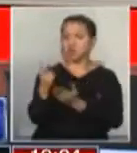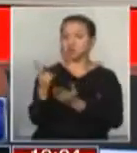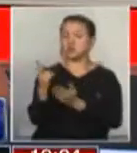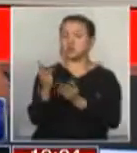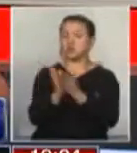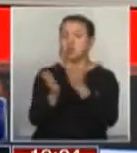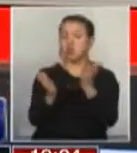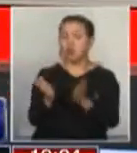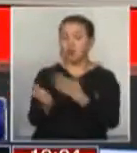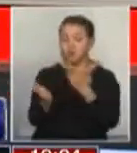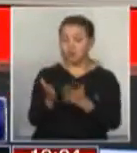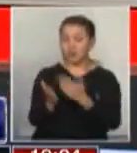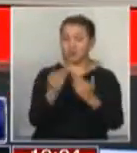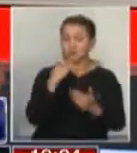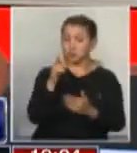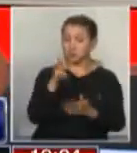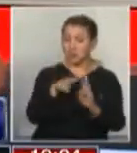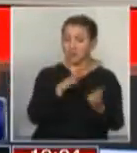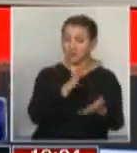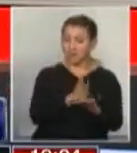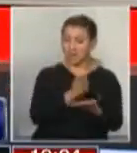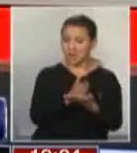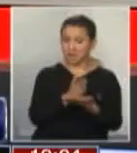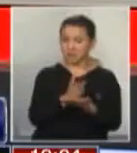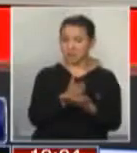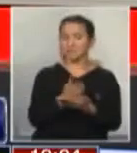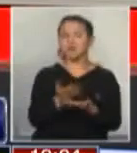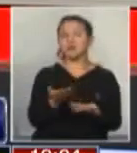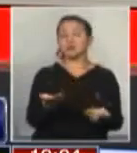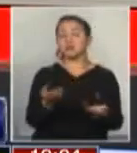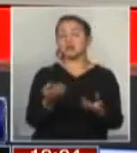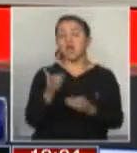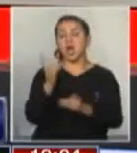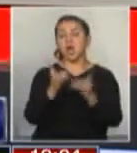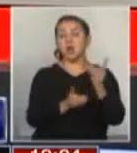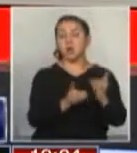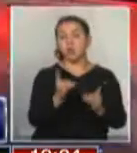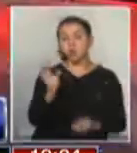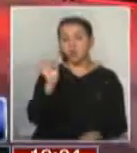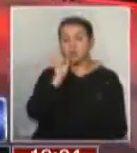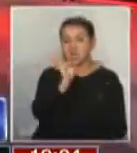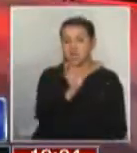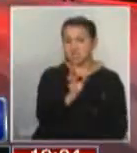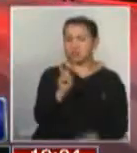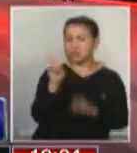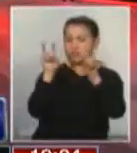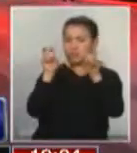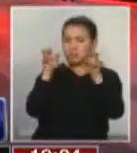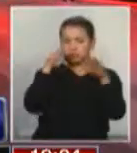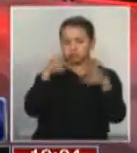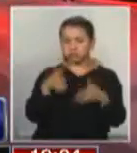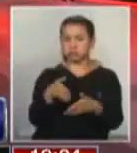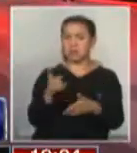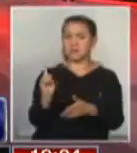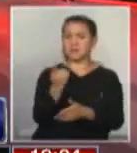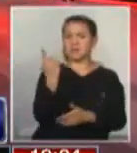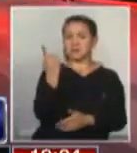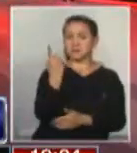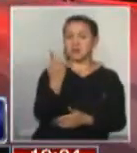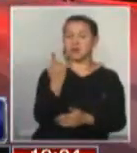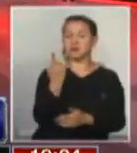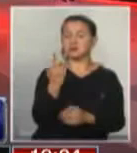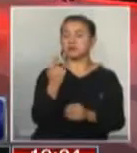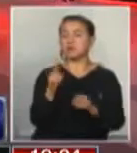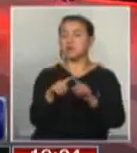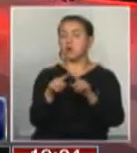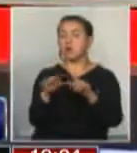hacen clases que están relacionados con él como la podrías caracterizar muchos dicen que tiene un tema central que tiene que ver con la